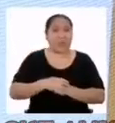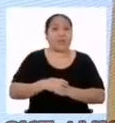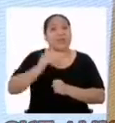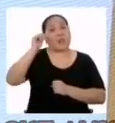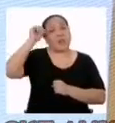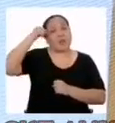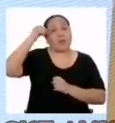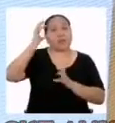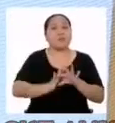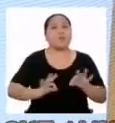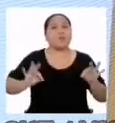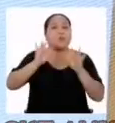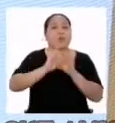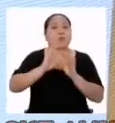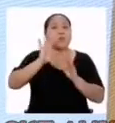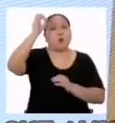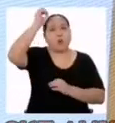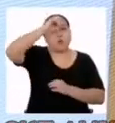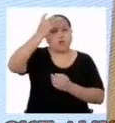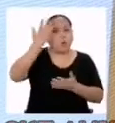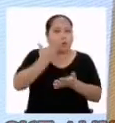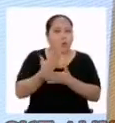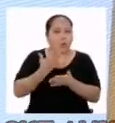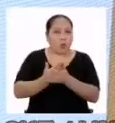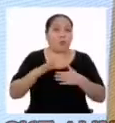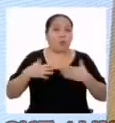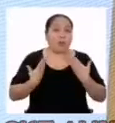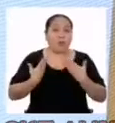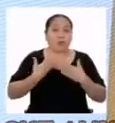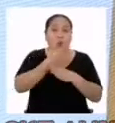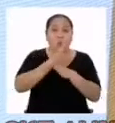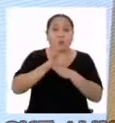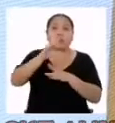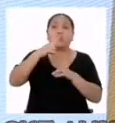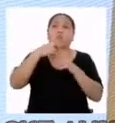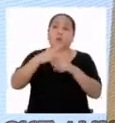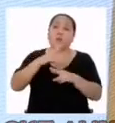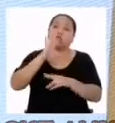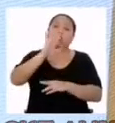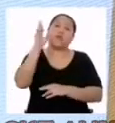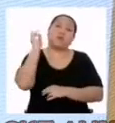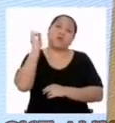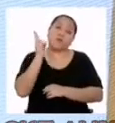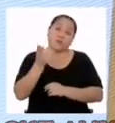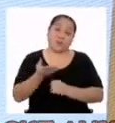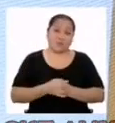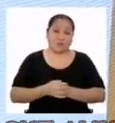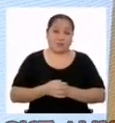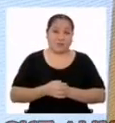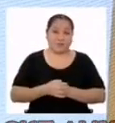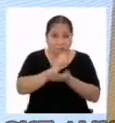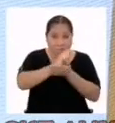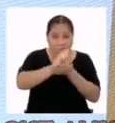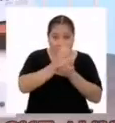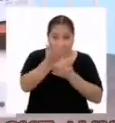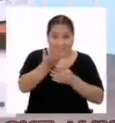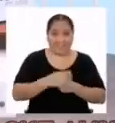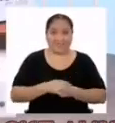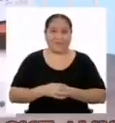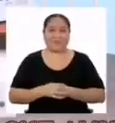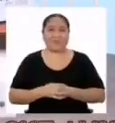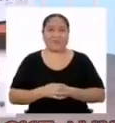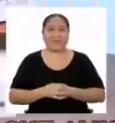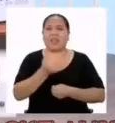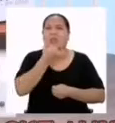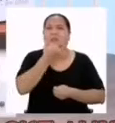una opinión bien sustentada. Puedes compartir tus respuestas con tu profesora o profesor. Anótalas.